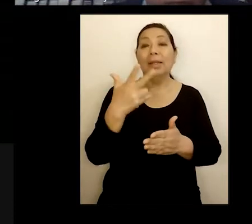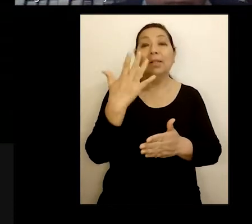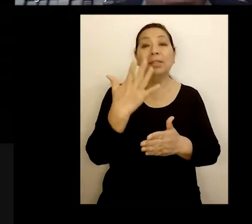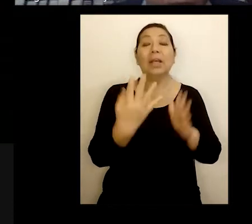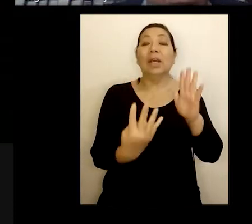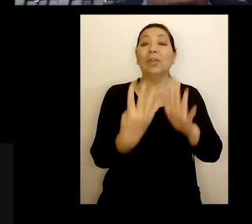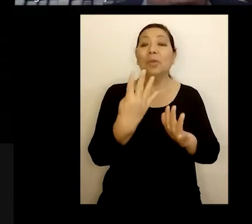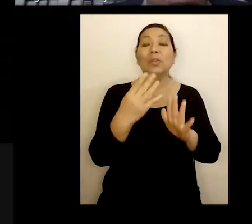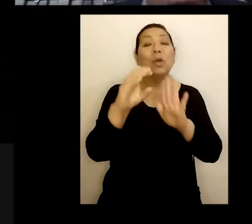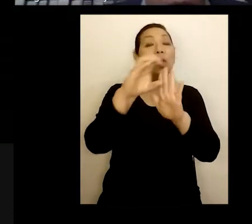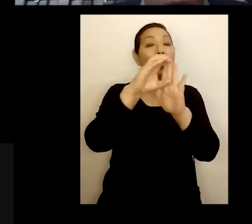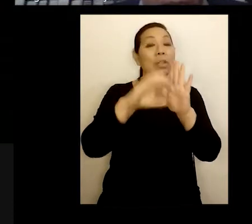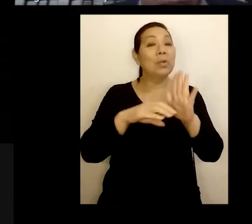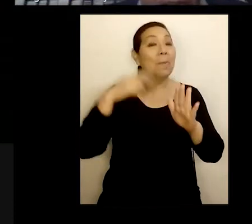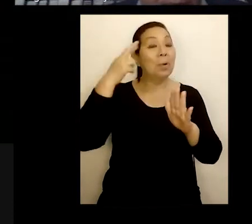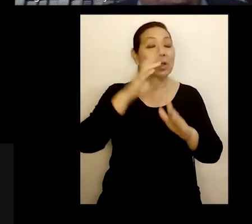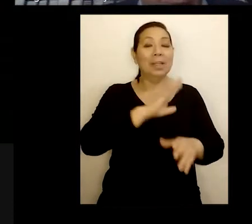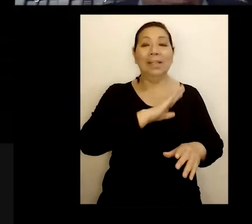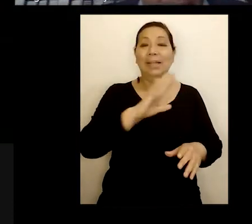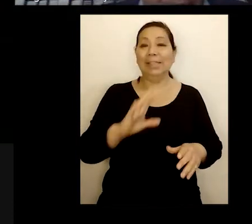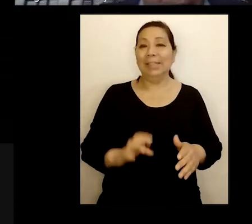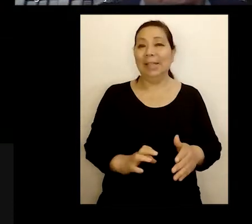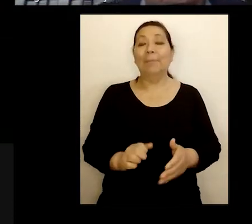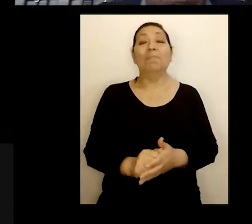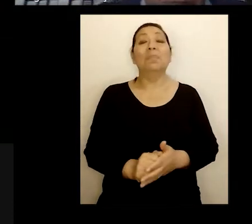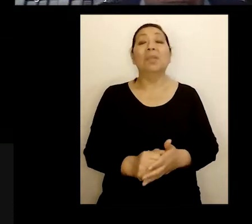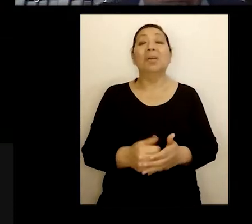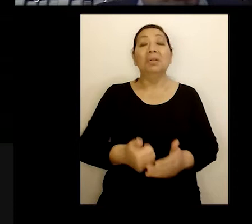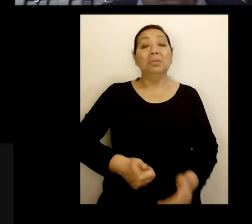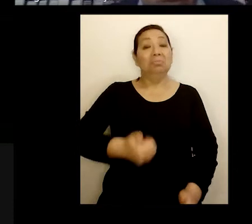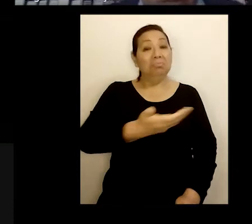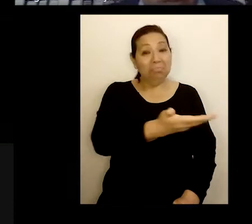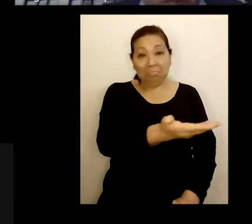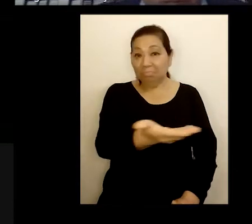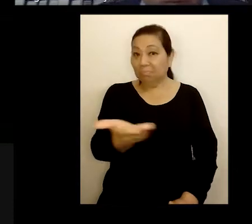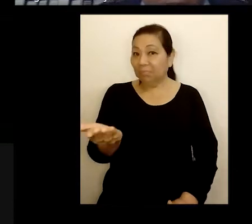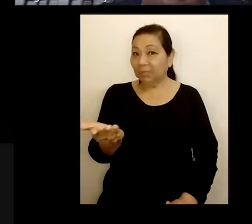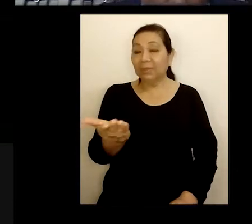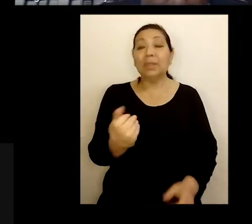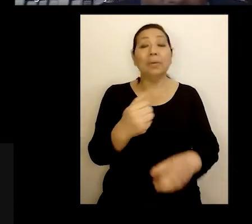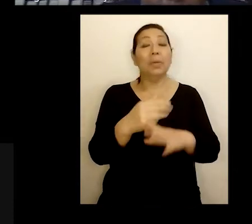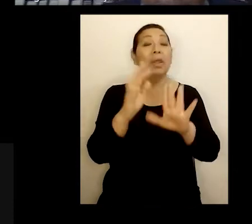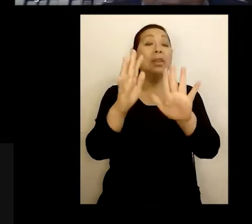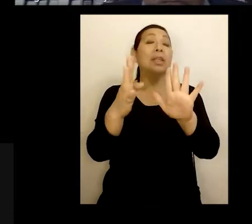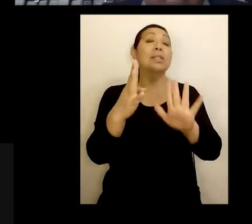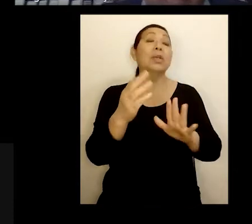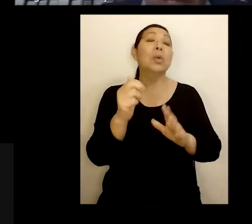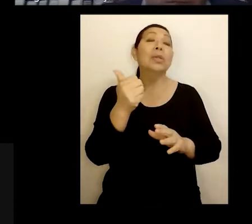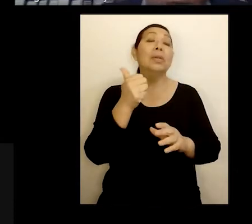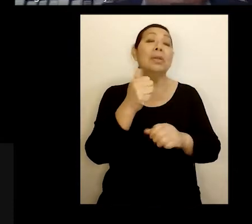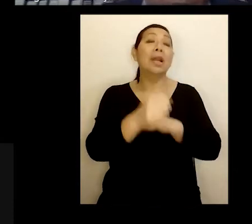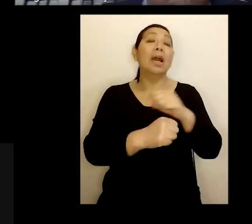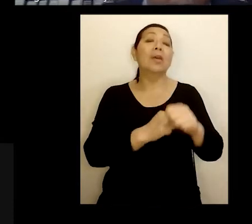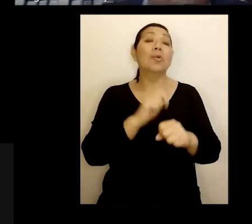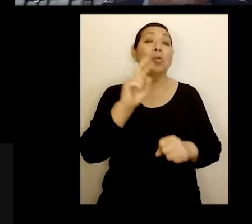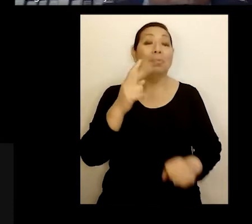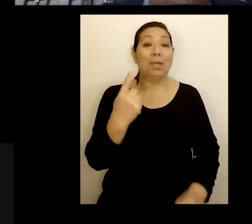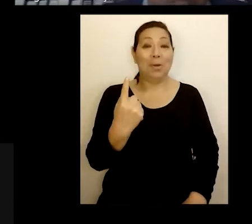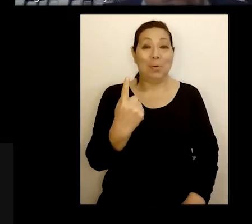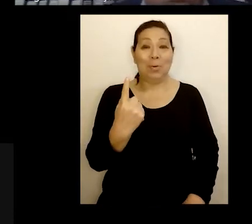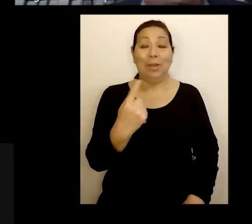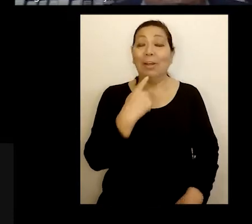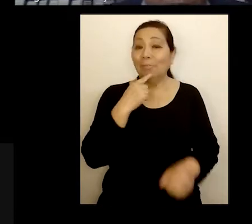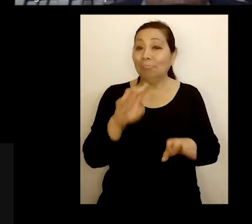5 y 14 de la Constitución Política del Estado. Señores magistrados, con fecha 19 de abril del año 2001,